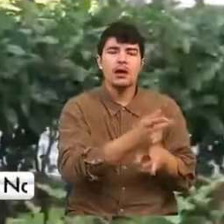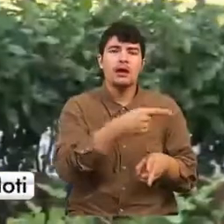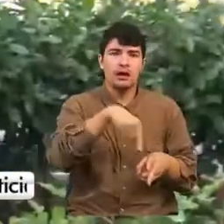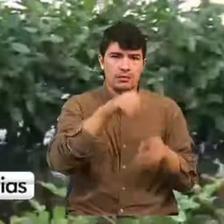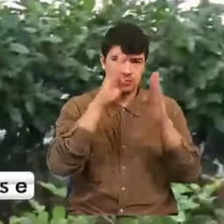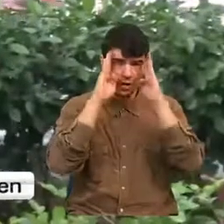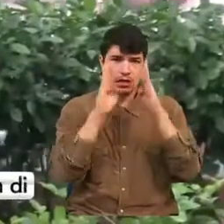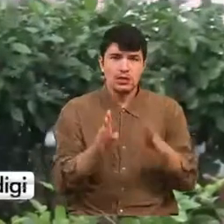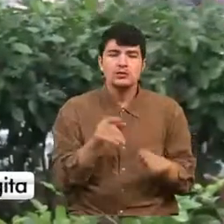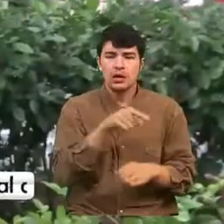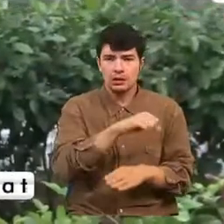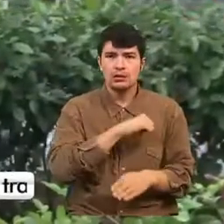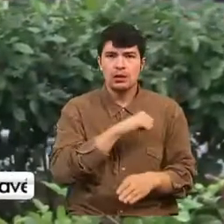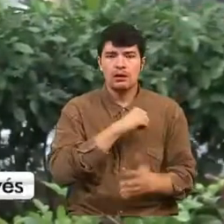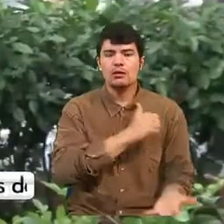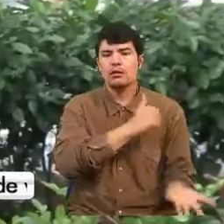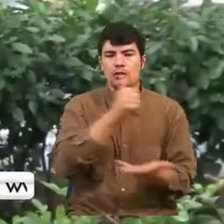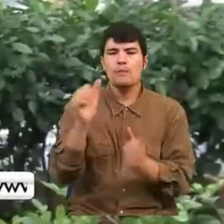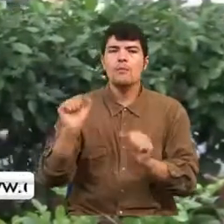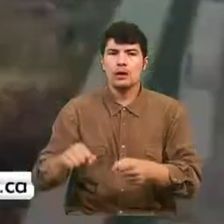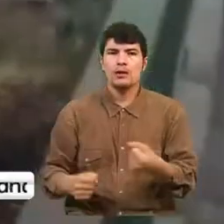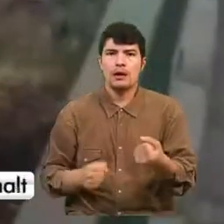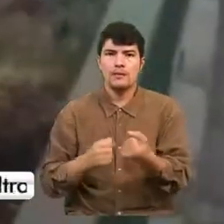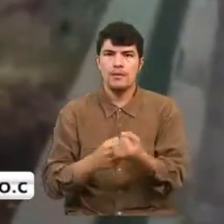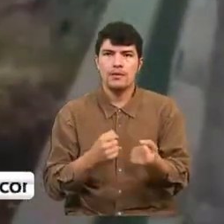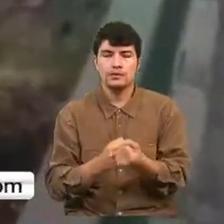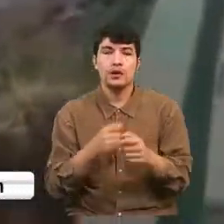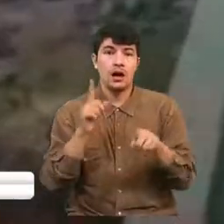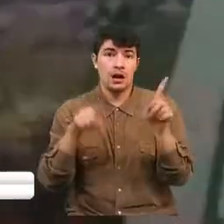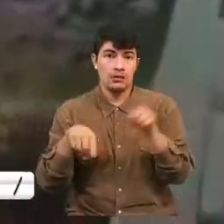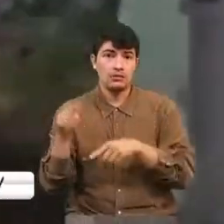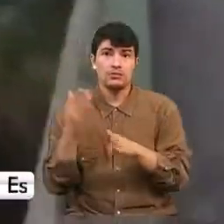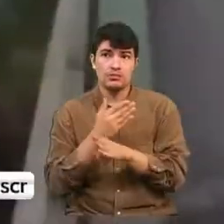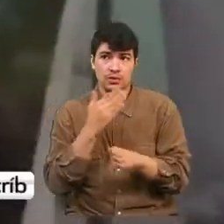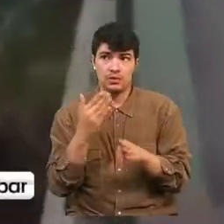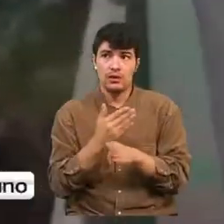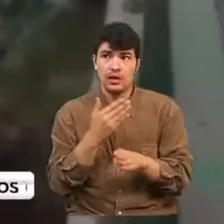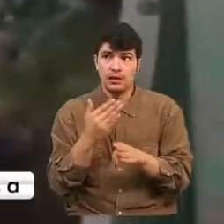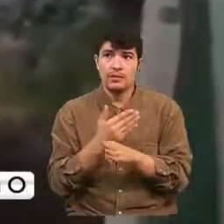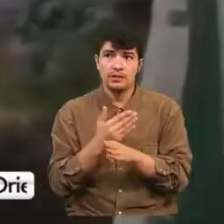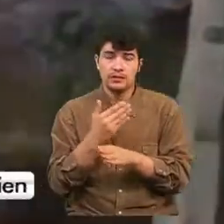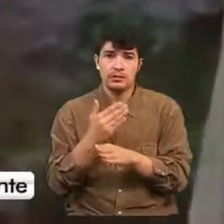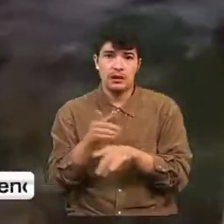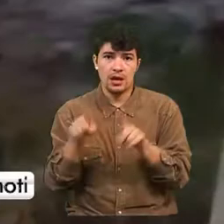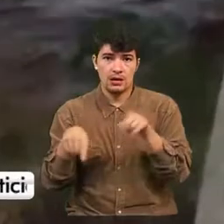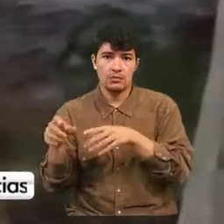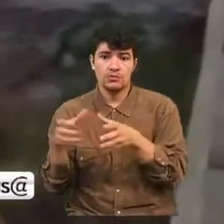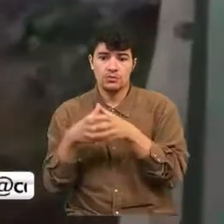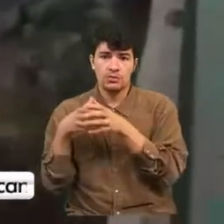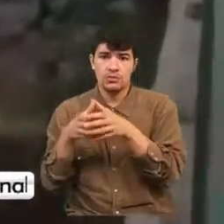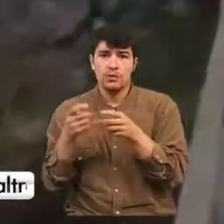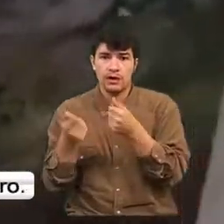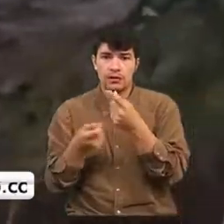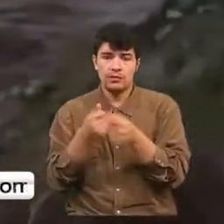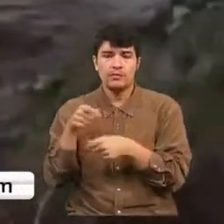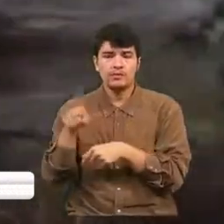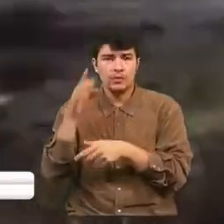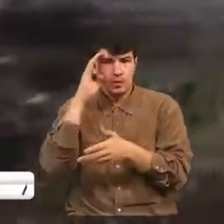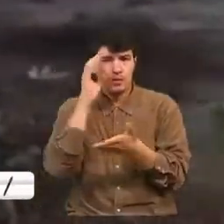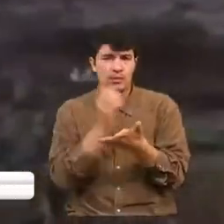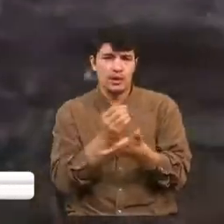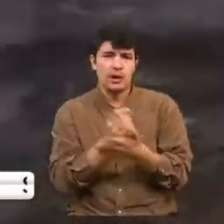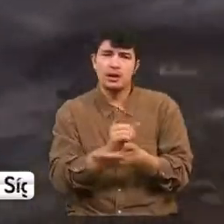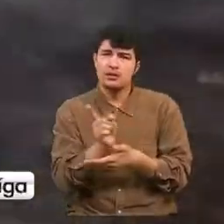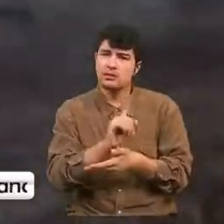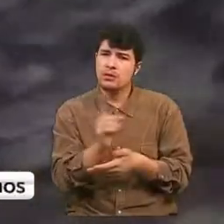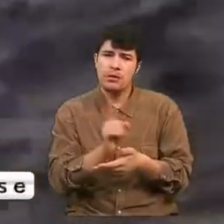eso. Ante las graves afectaciones, según algunos gremios económicos, se esperan de que no se